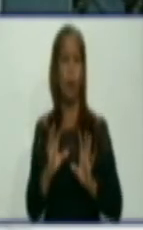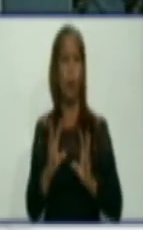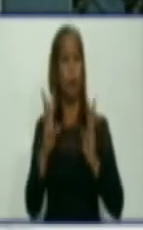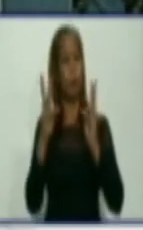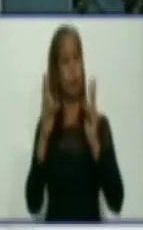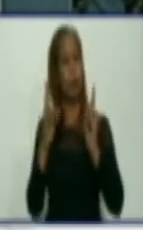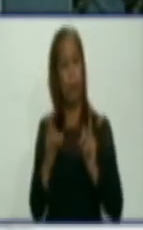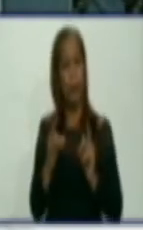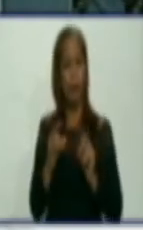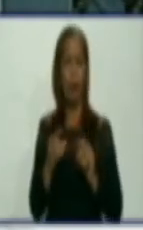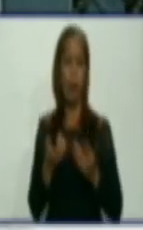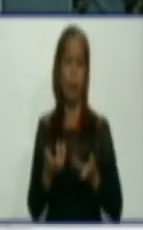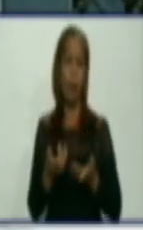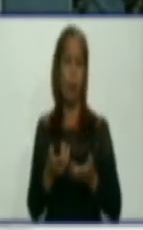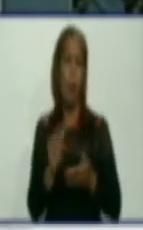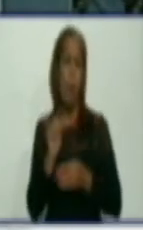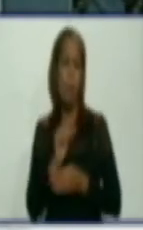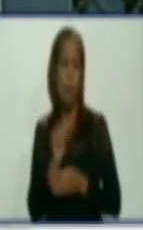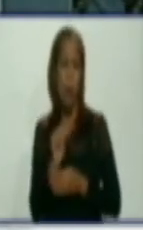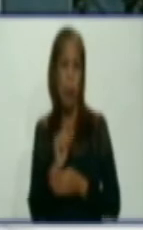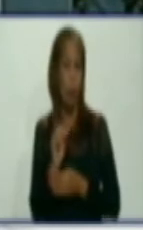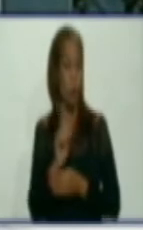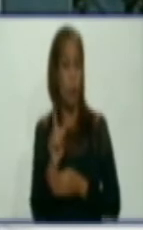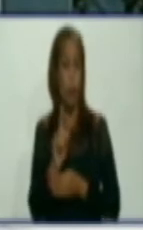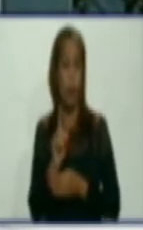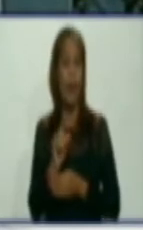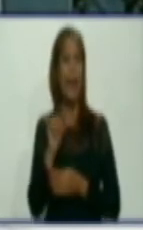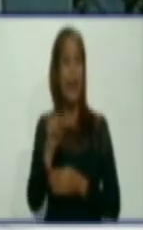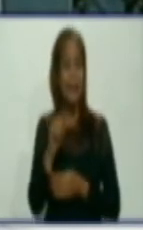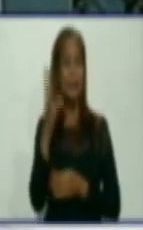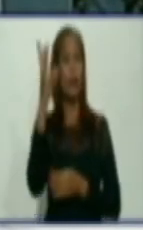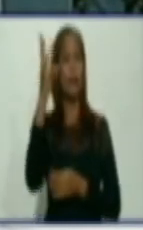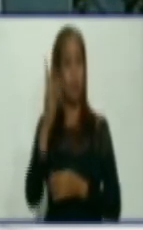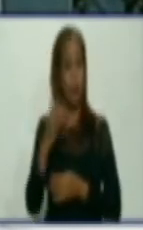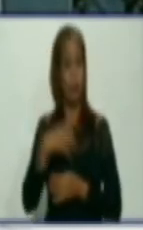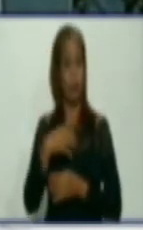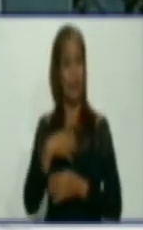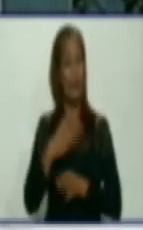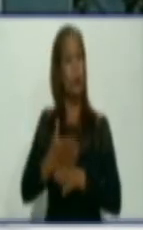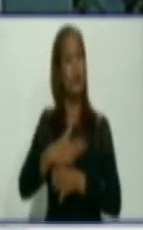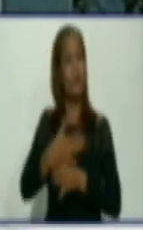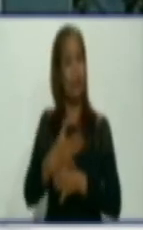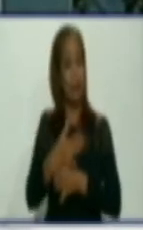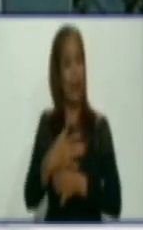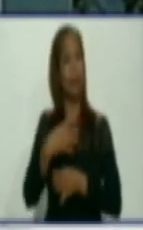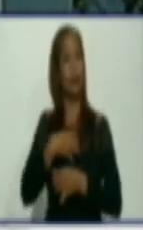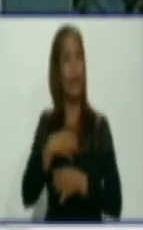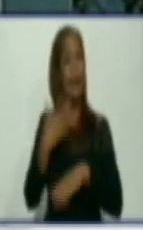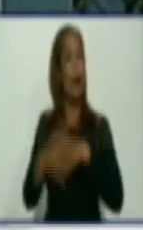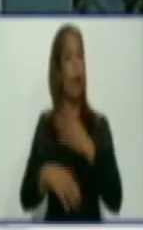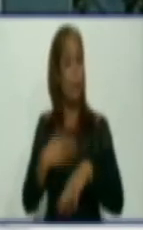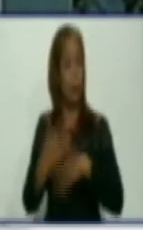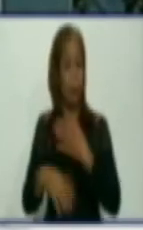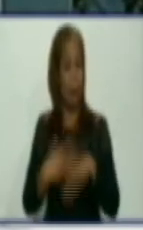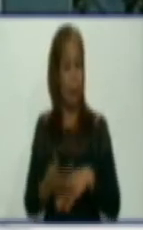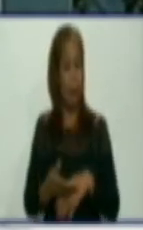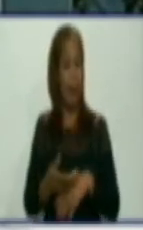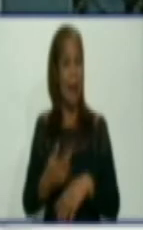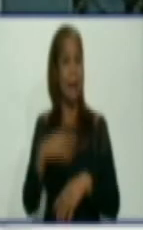de ellos se habla de un significado que tiene además una repercusión. Estamos hablando de